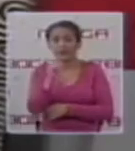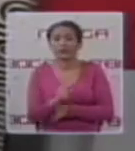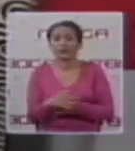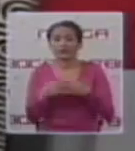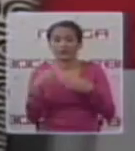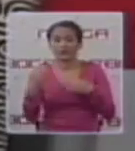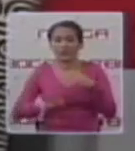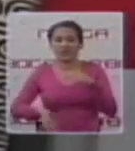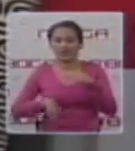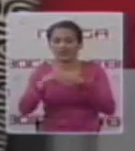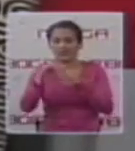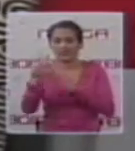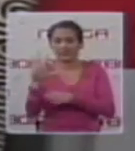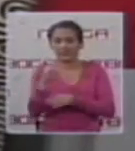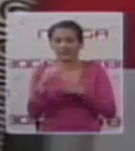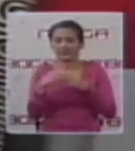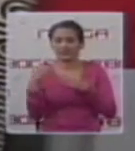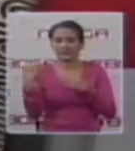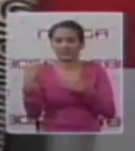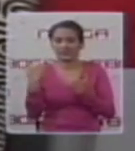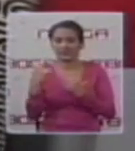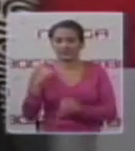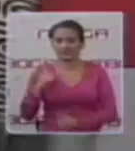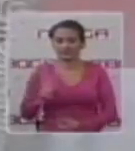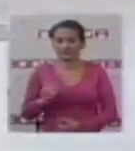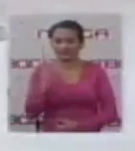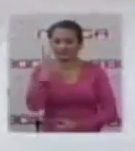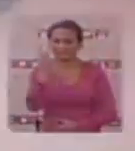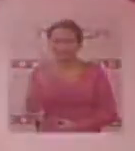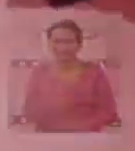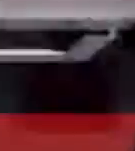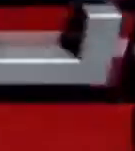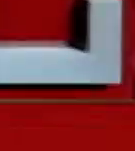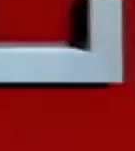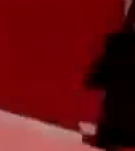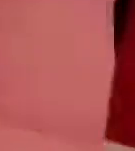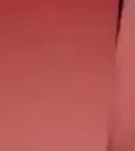Aguiar nos presenta un completo informe.